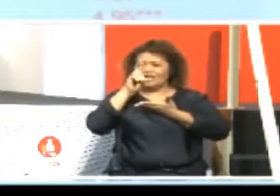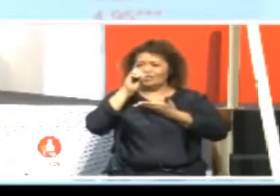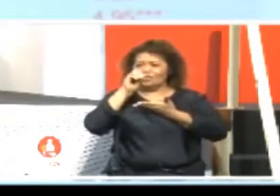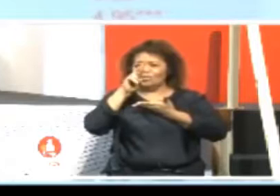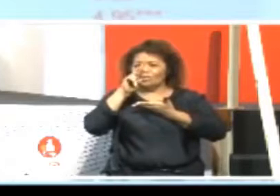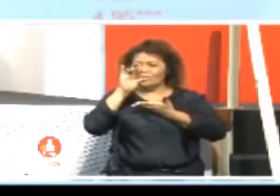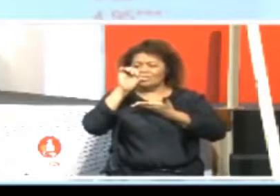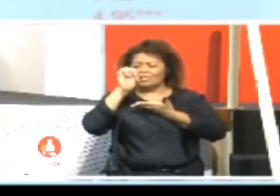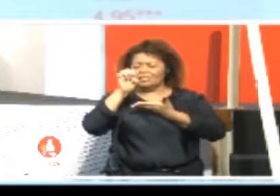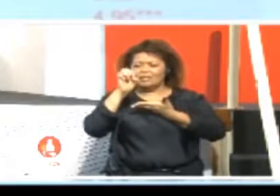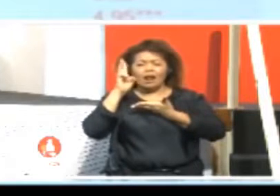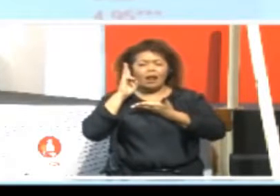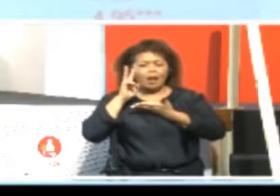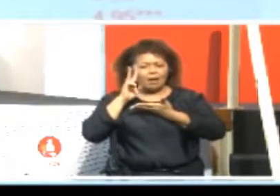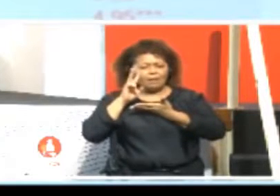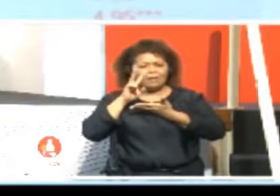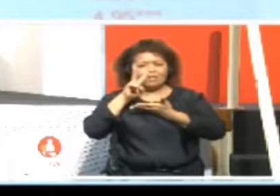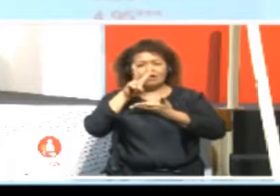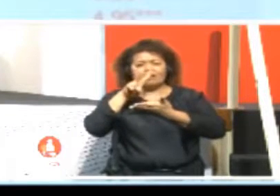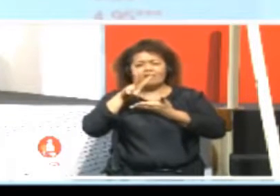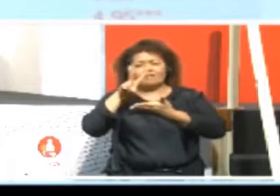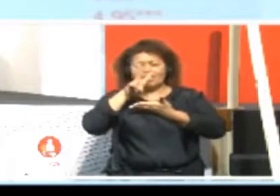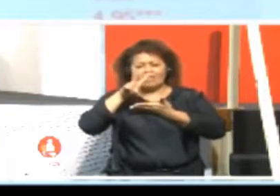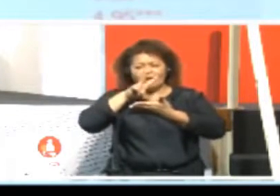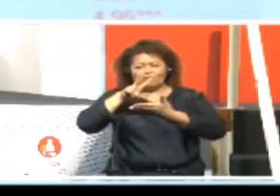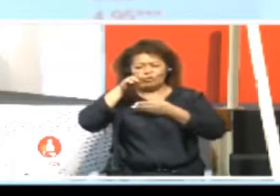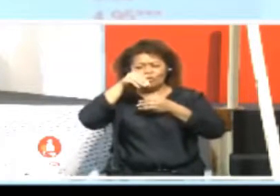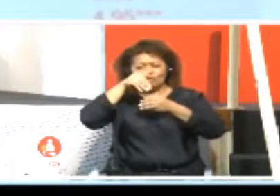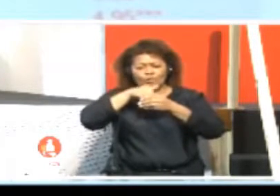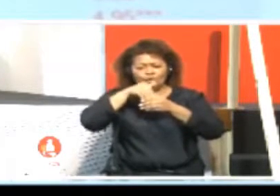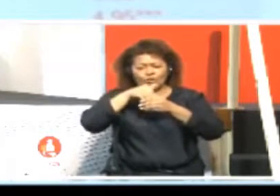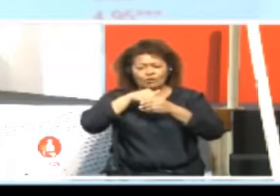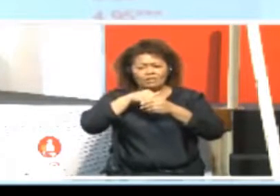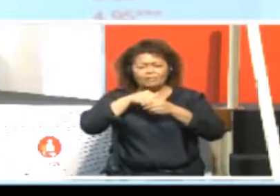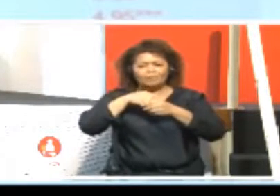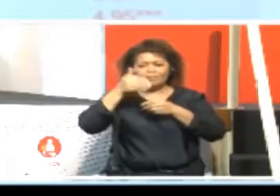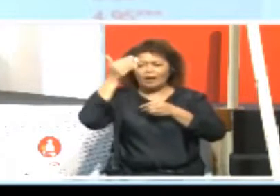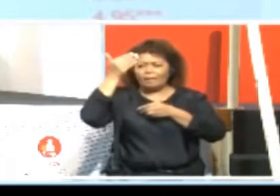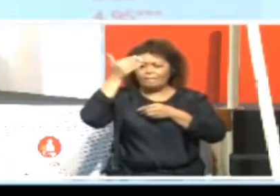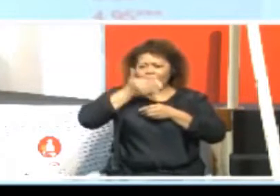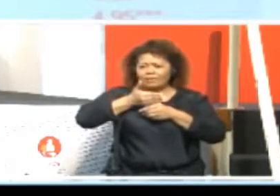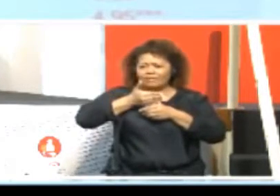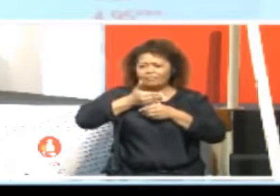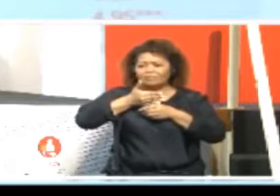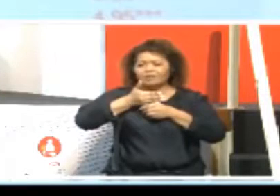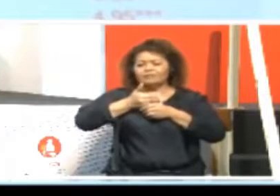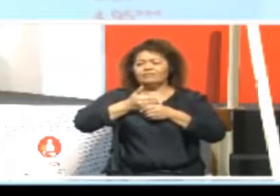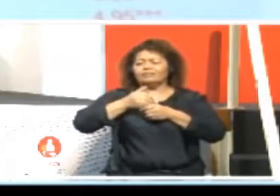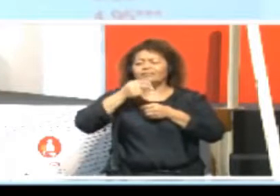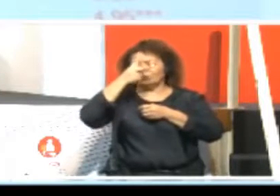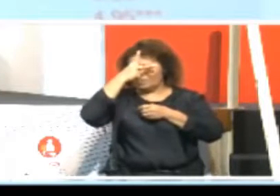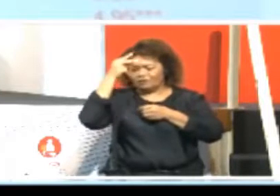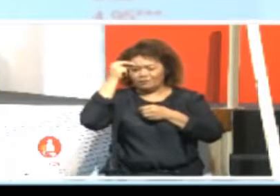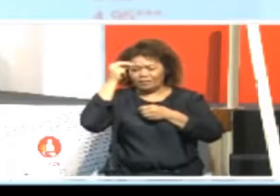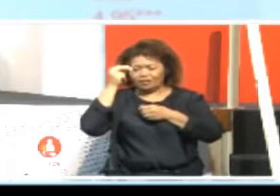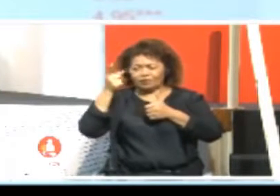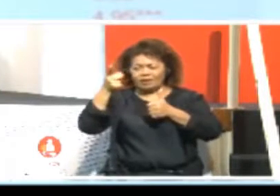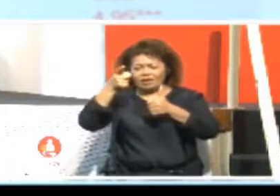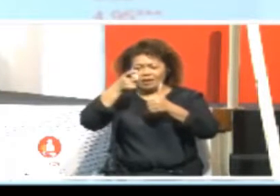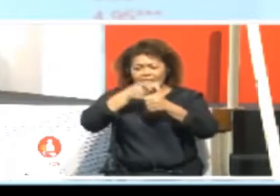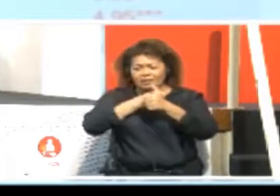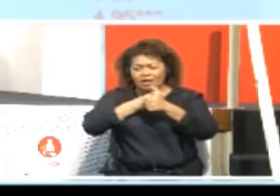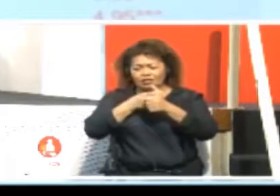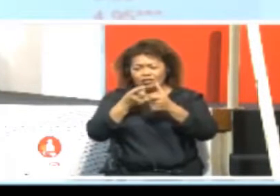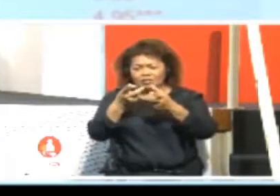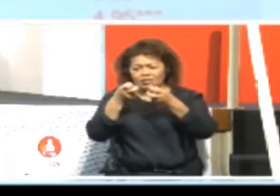aprueba al alcalde que incremente la tasa de interés de los municipios, del impuesto. El veedor es el que le